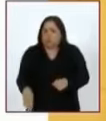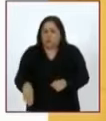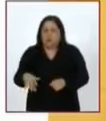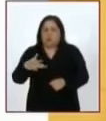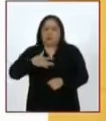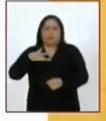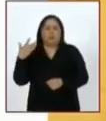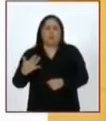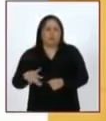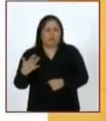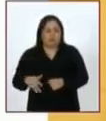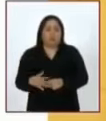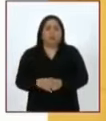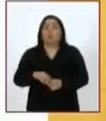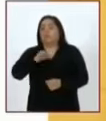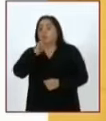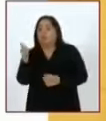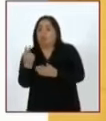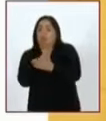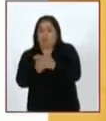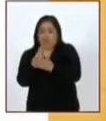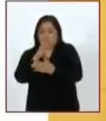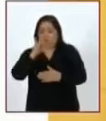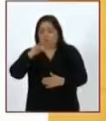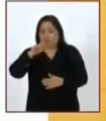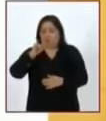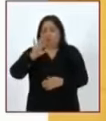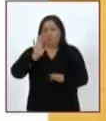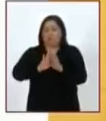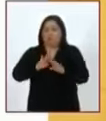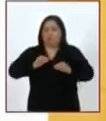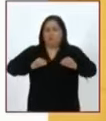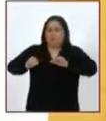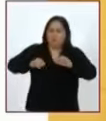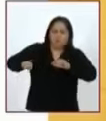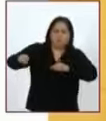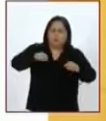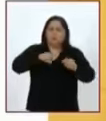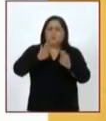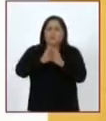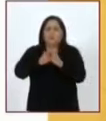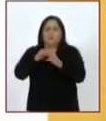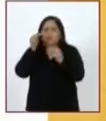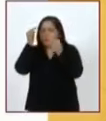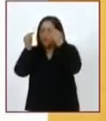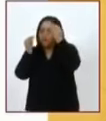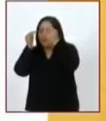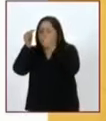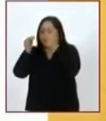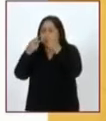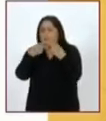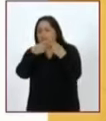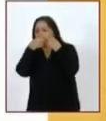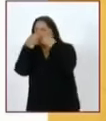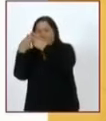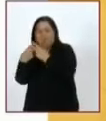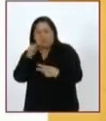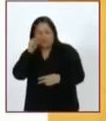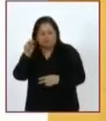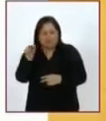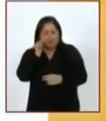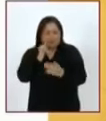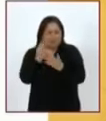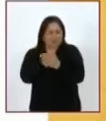dolor. Las figuras cinéticas crean sensación de movimiento, son esas nubecitas o las estrellitas que vemos en los cómics.